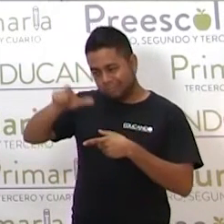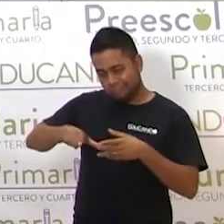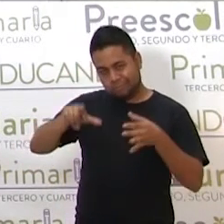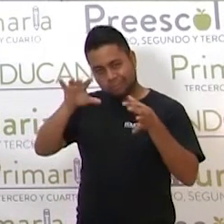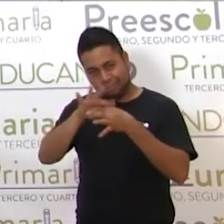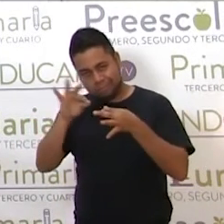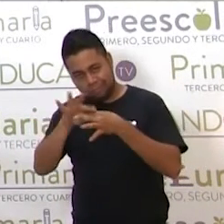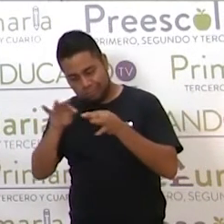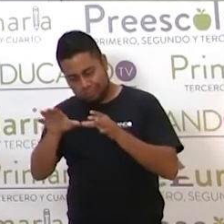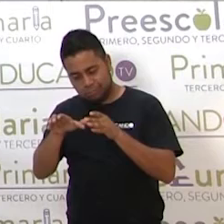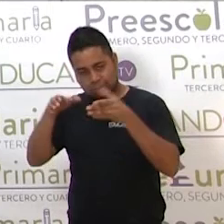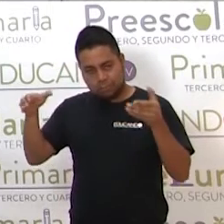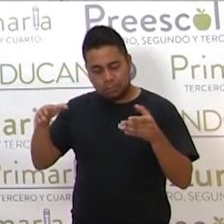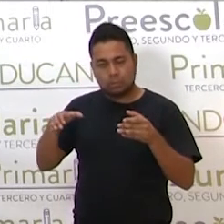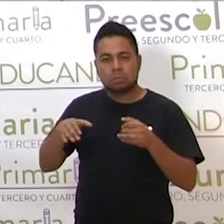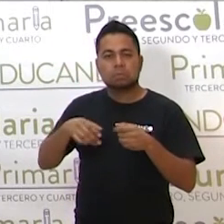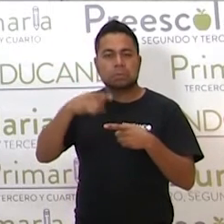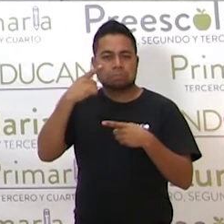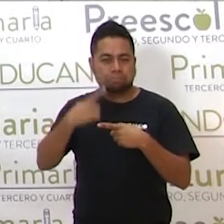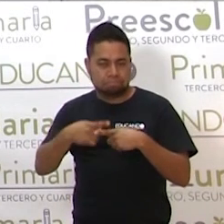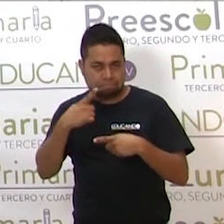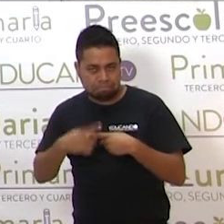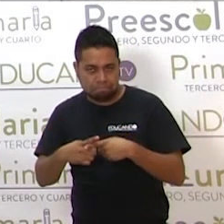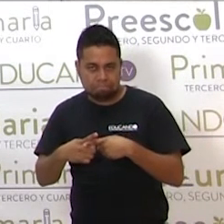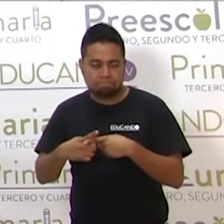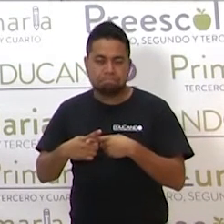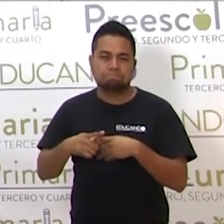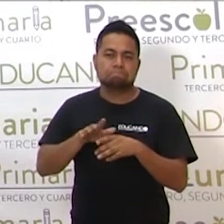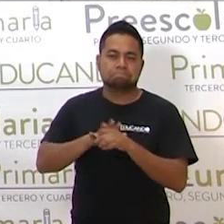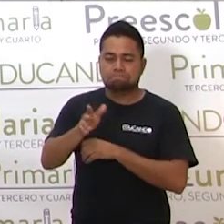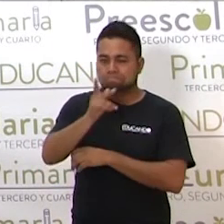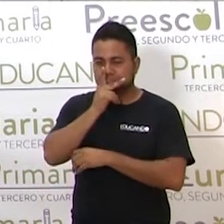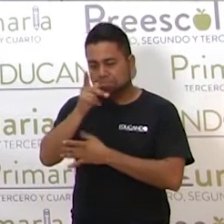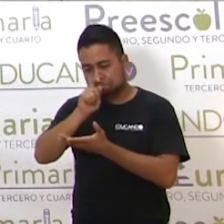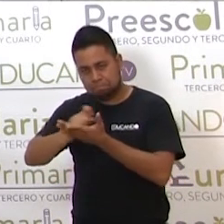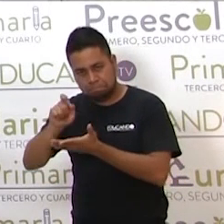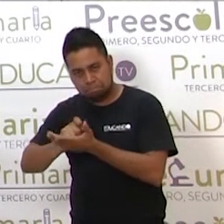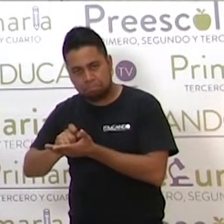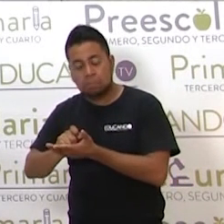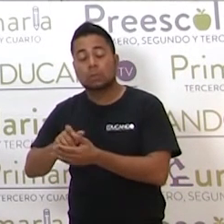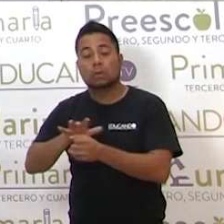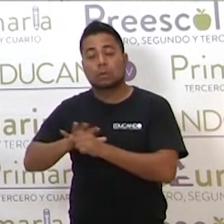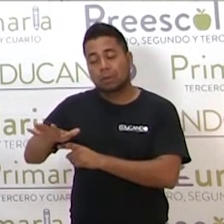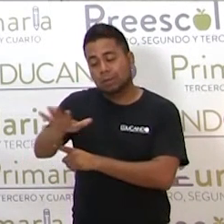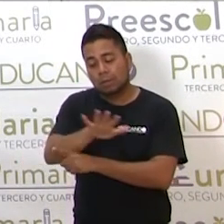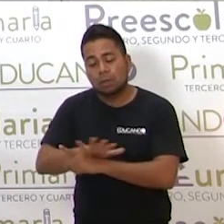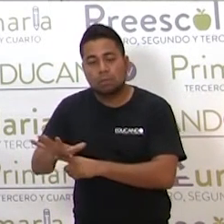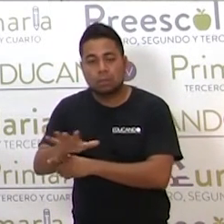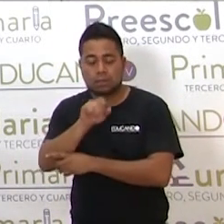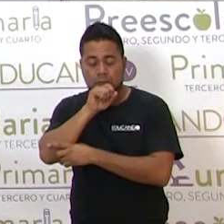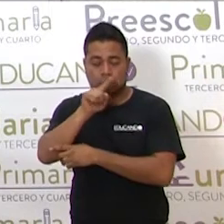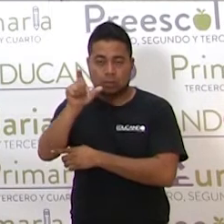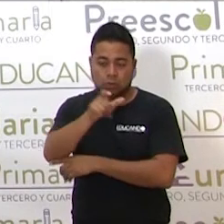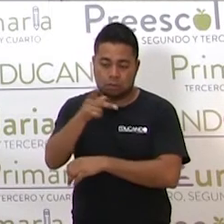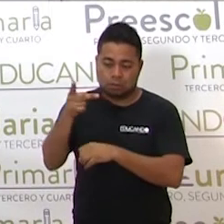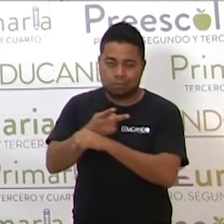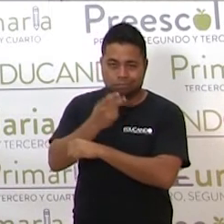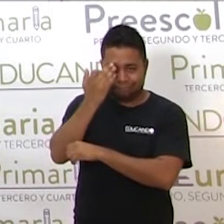cuento, el vocabulario utilizado, el ambiente y el tiempo en que sucede